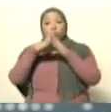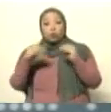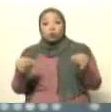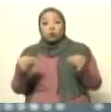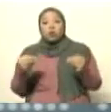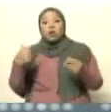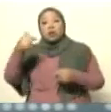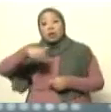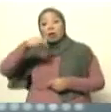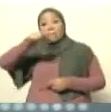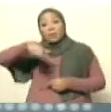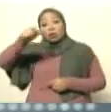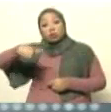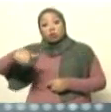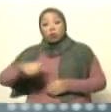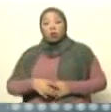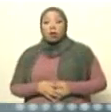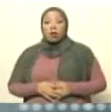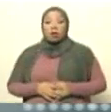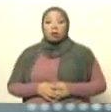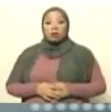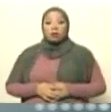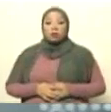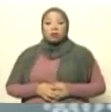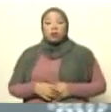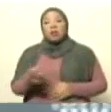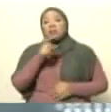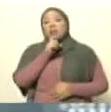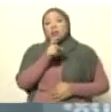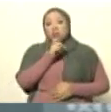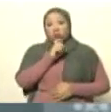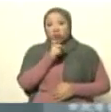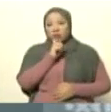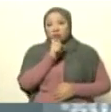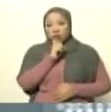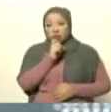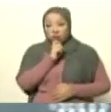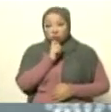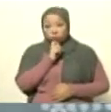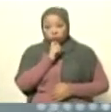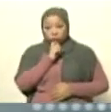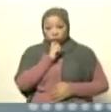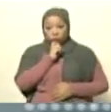de esta gente. Y bueno, comienza una época muy difícil, los primeros años